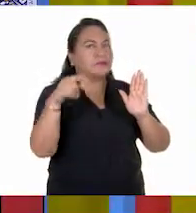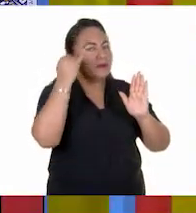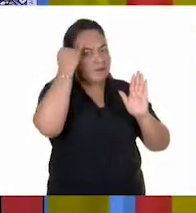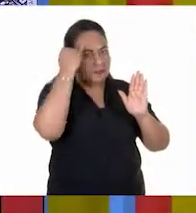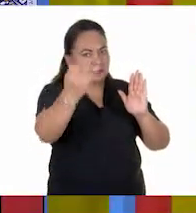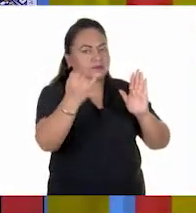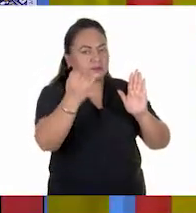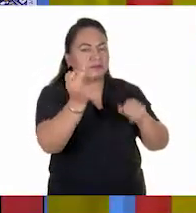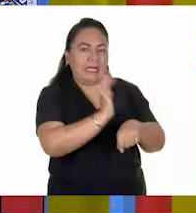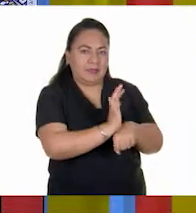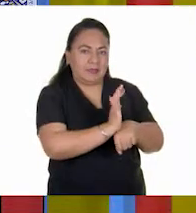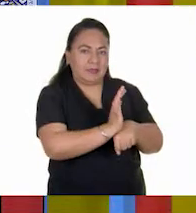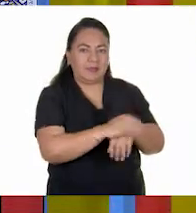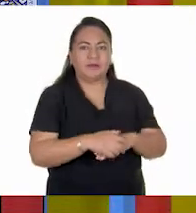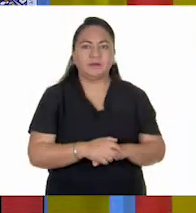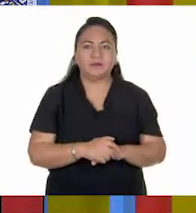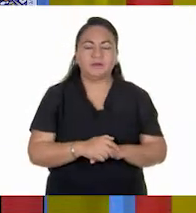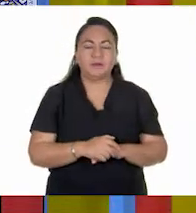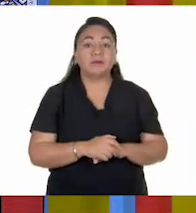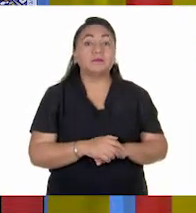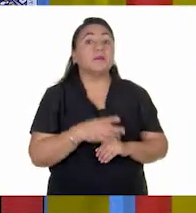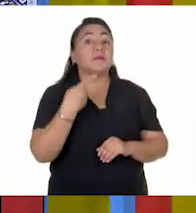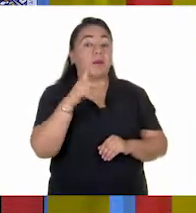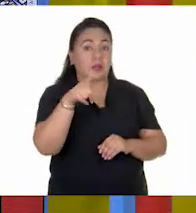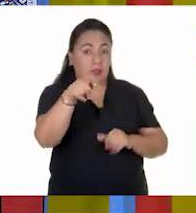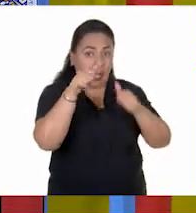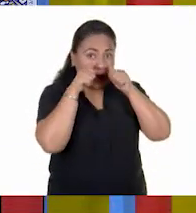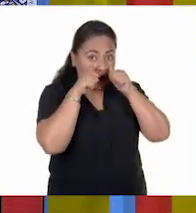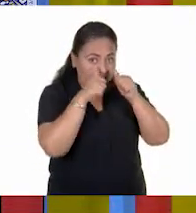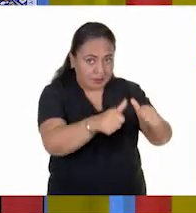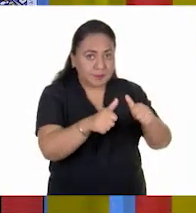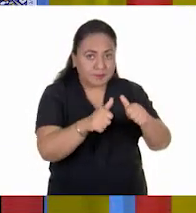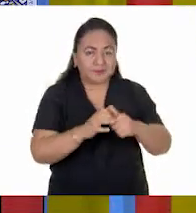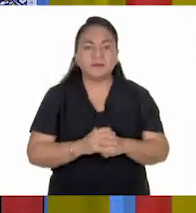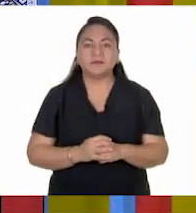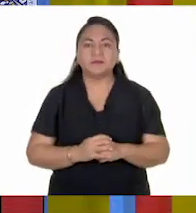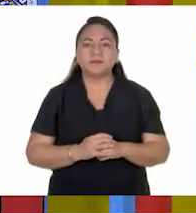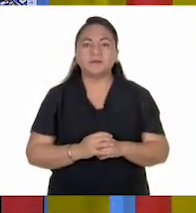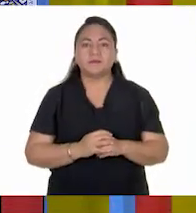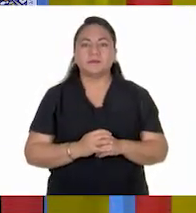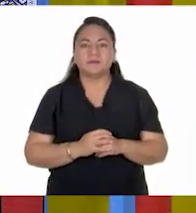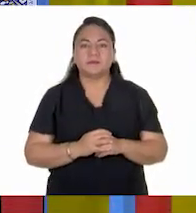que tiene un cine. Pero aquí pongamos atención.